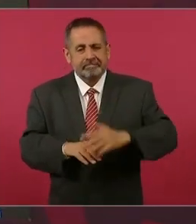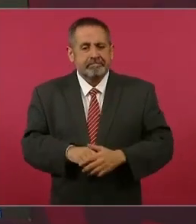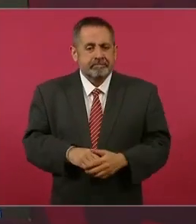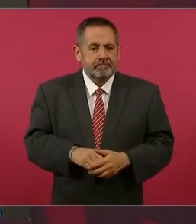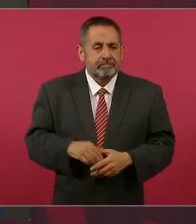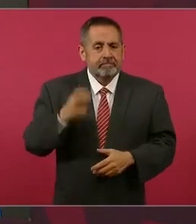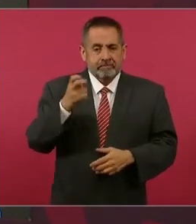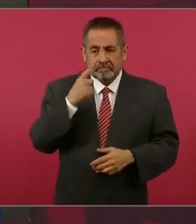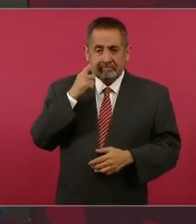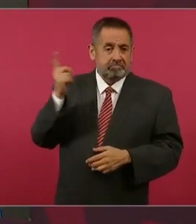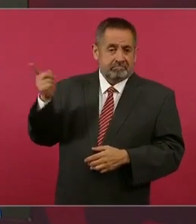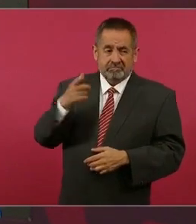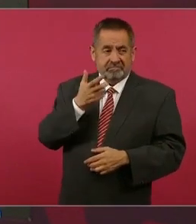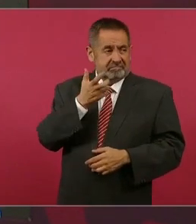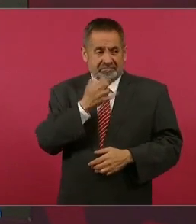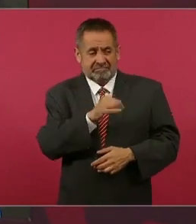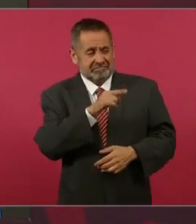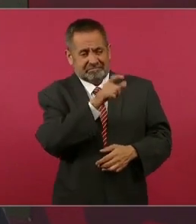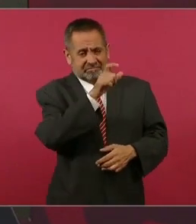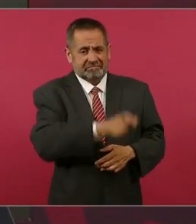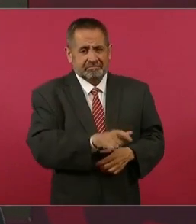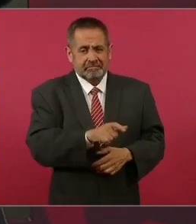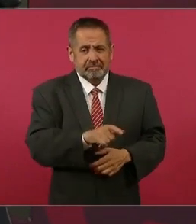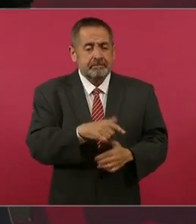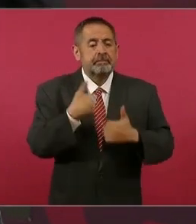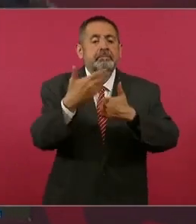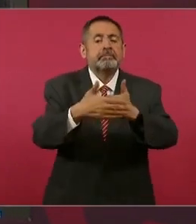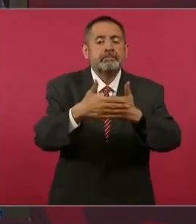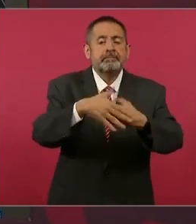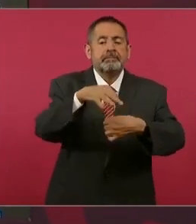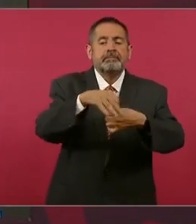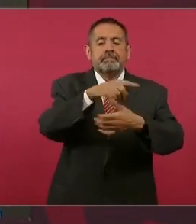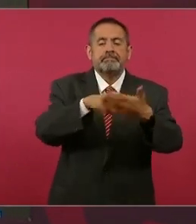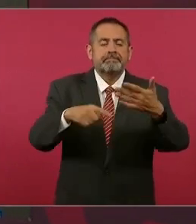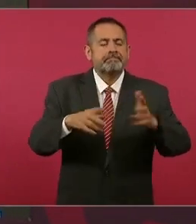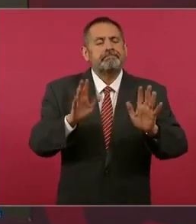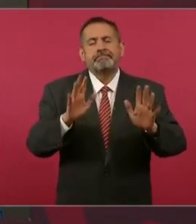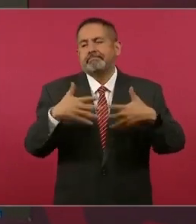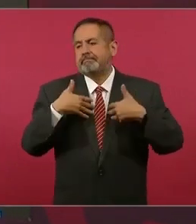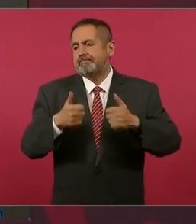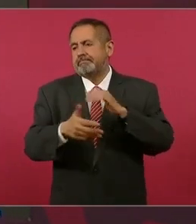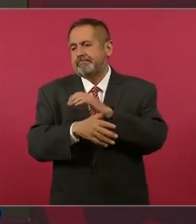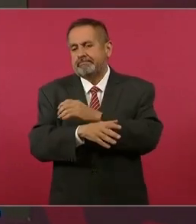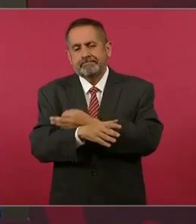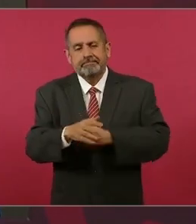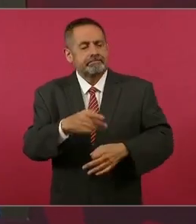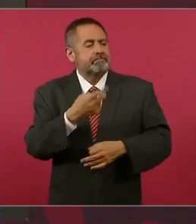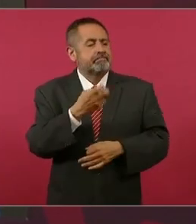Por eso esa actitud, porque vienen las elecciones.